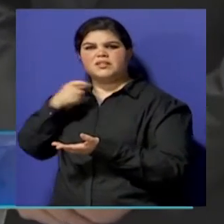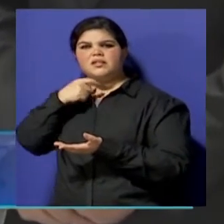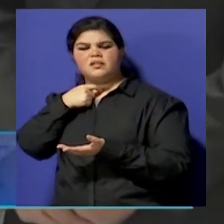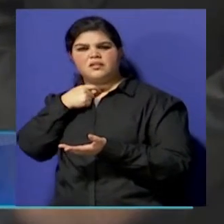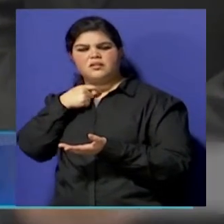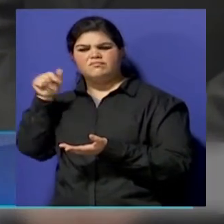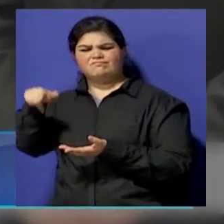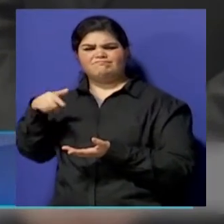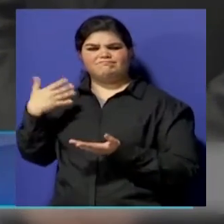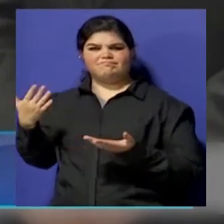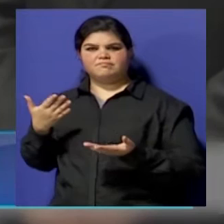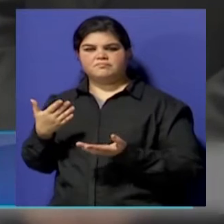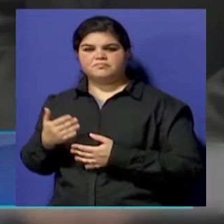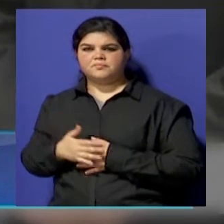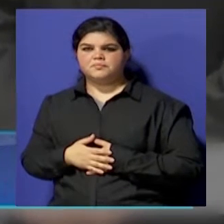una